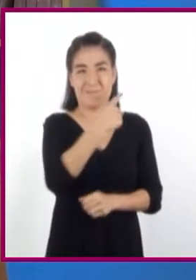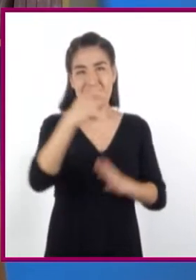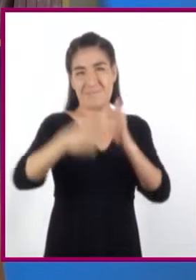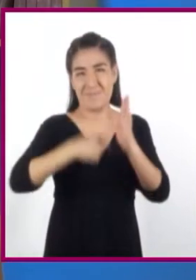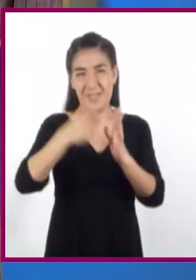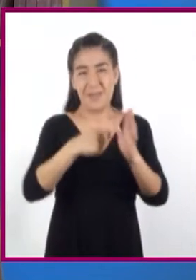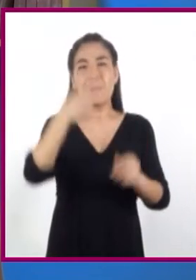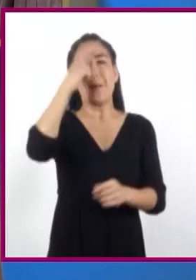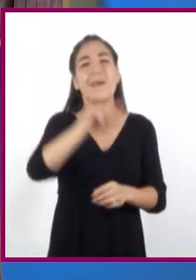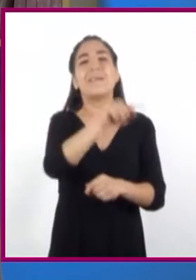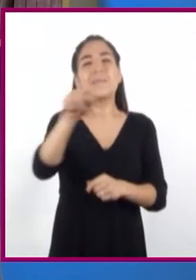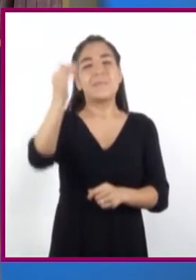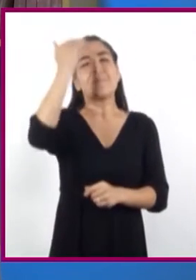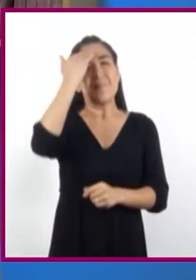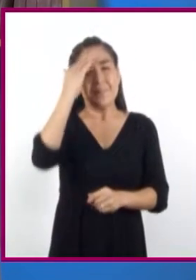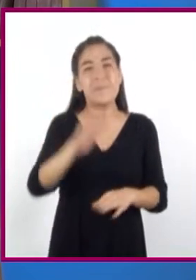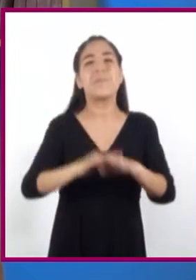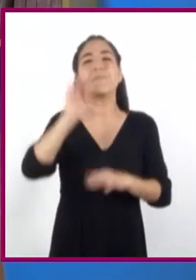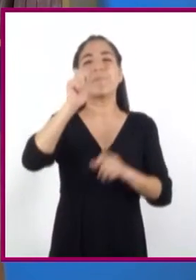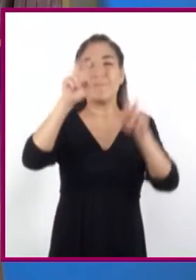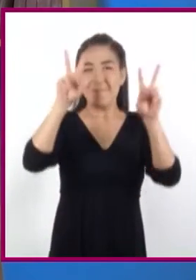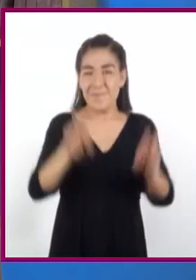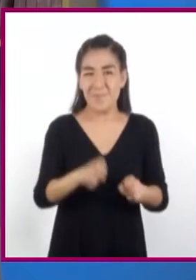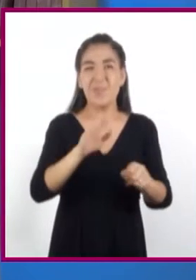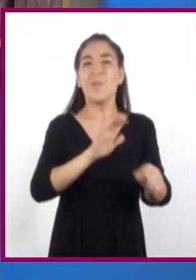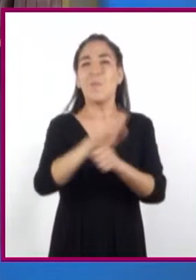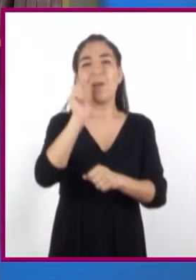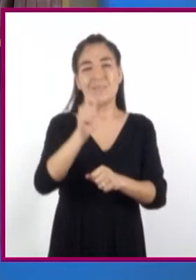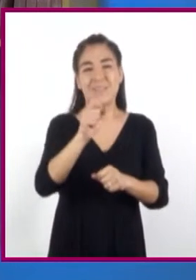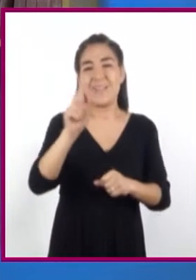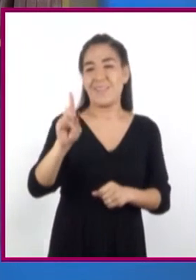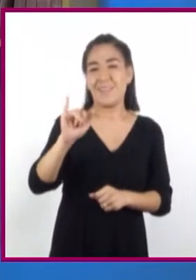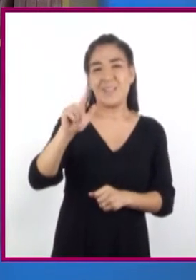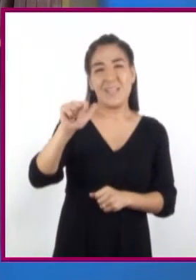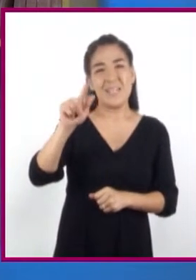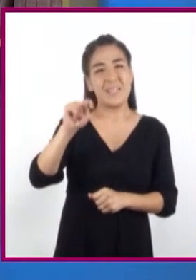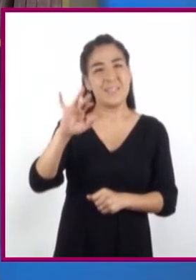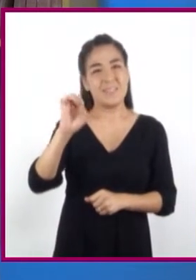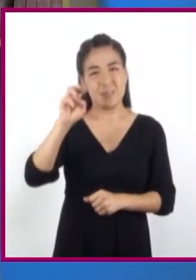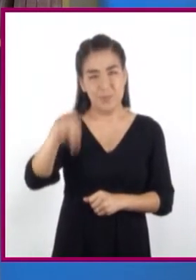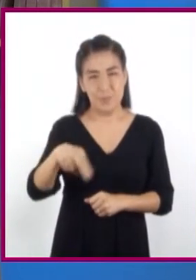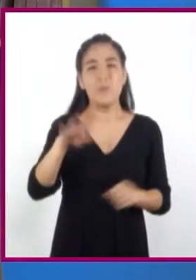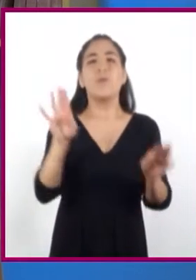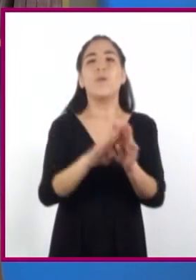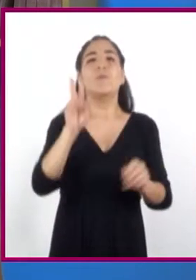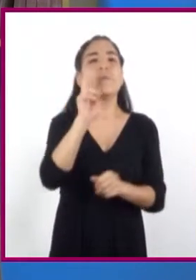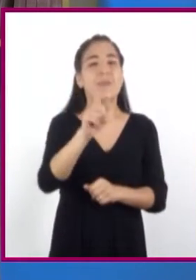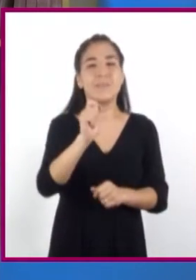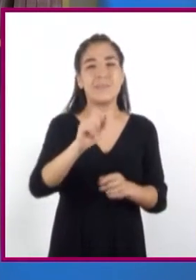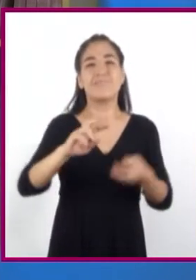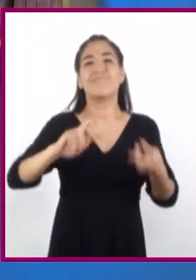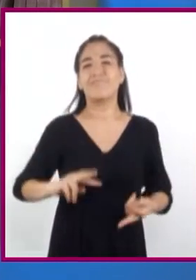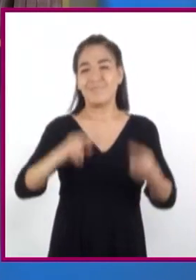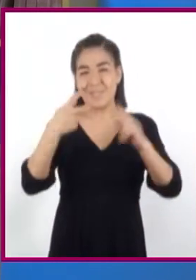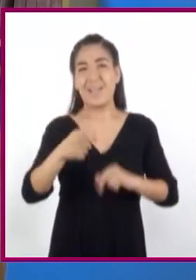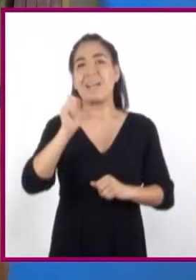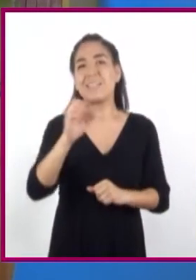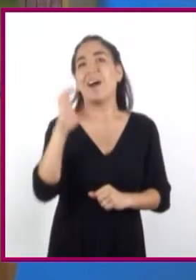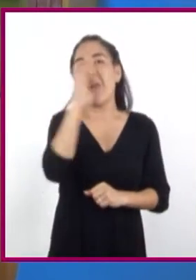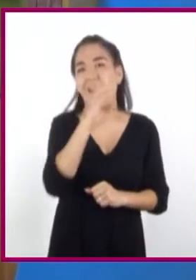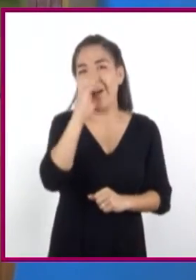video para que conozcamos un poco más sobre este fenómeno de dilatación y qué tiene que ver con la transferencia de